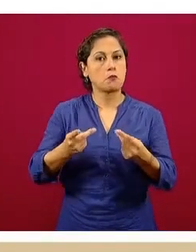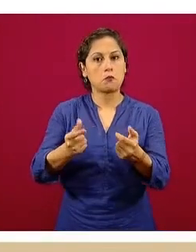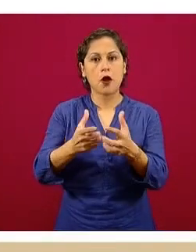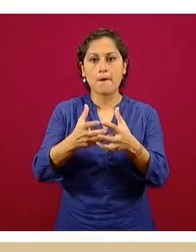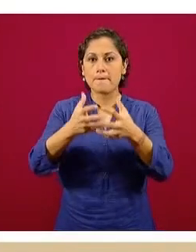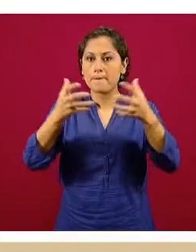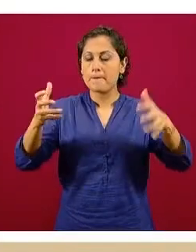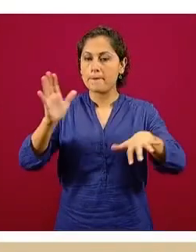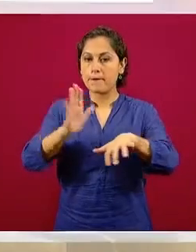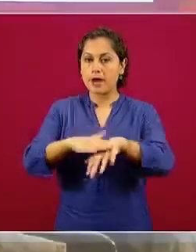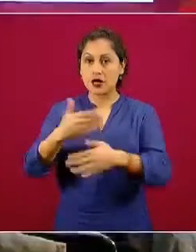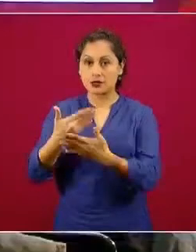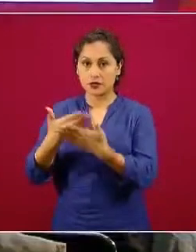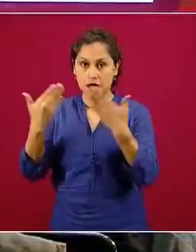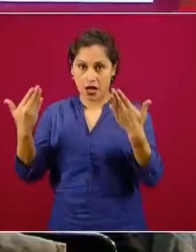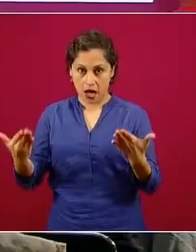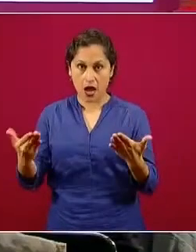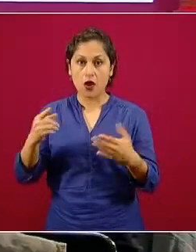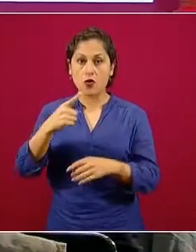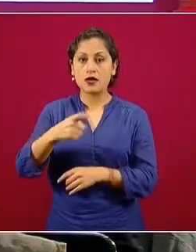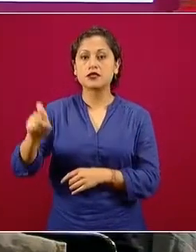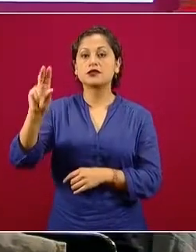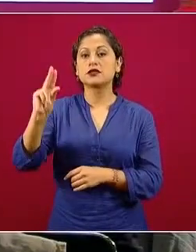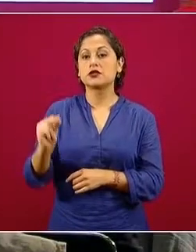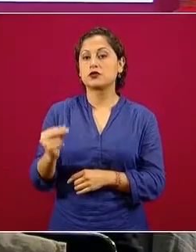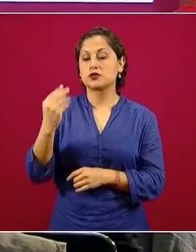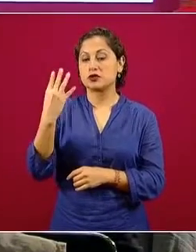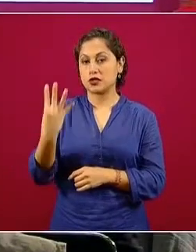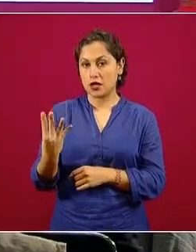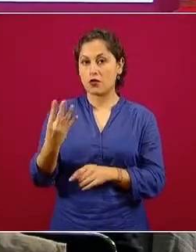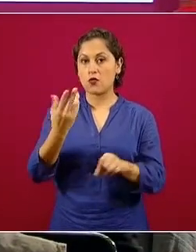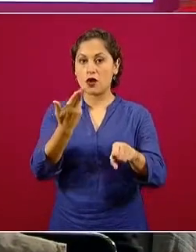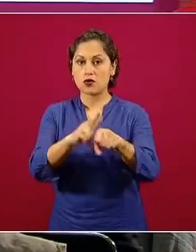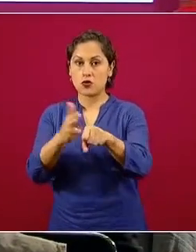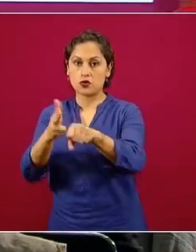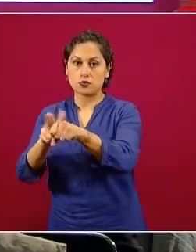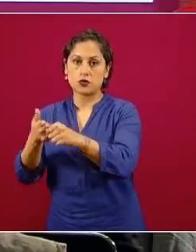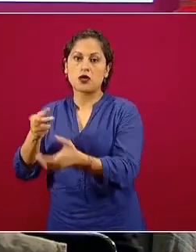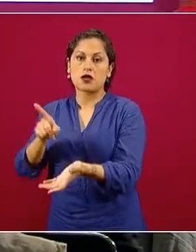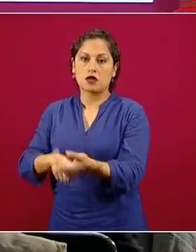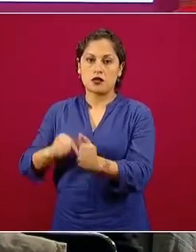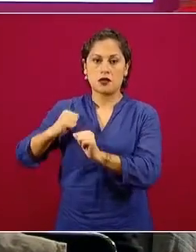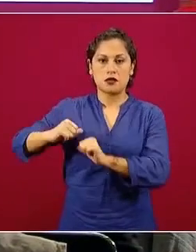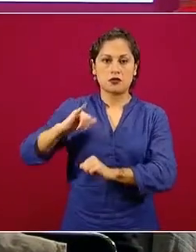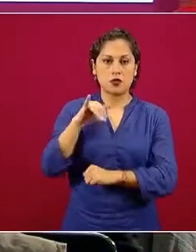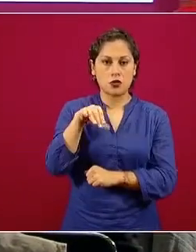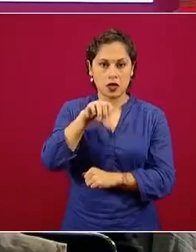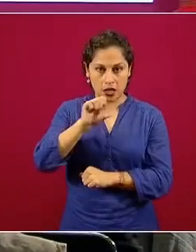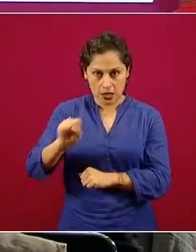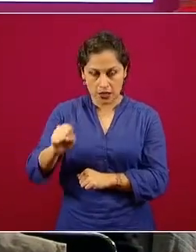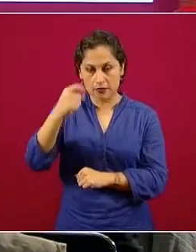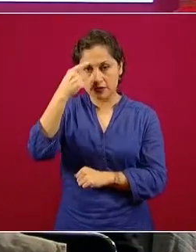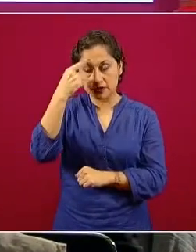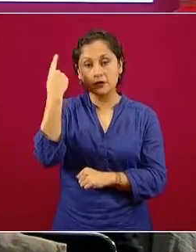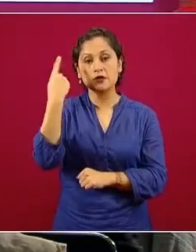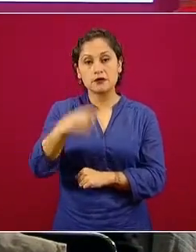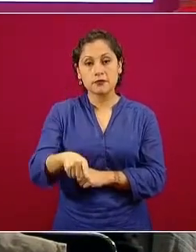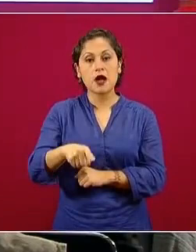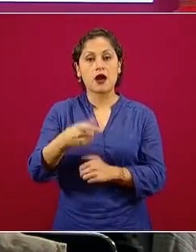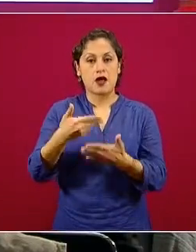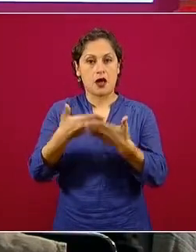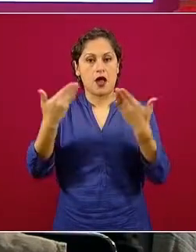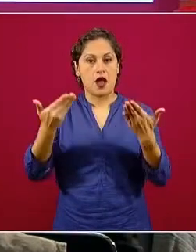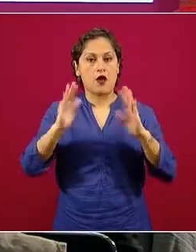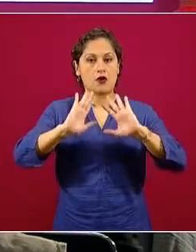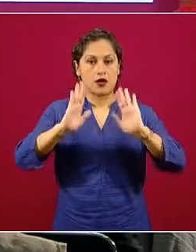hasta llegar en la siguiente a 184 hospitales del seguro social estan reconvertidos